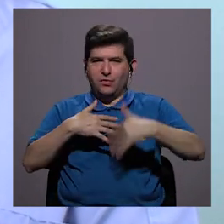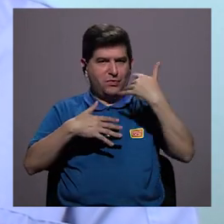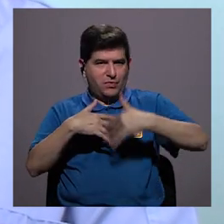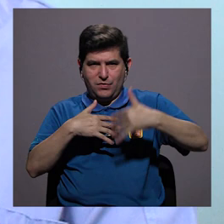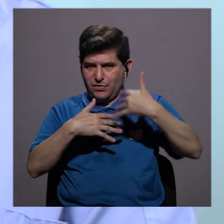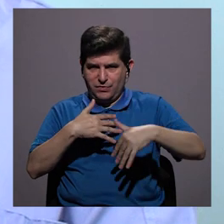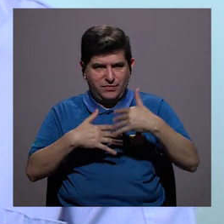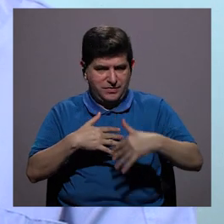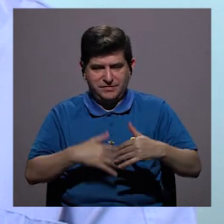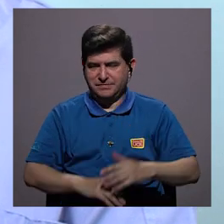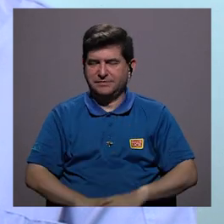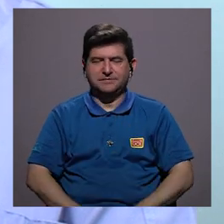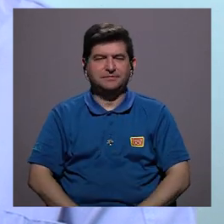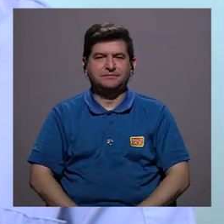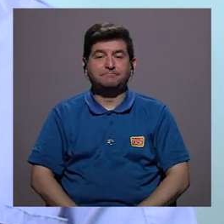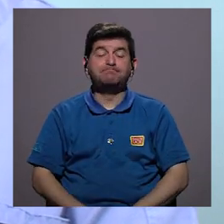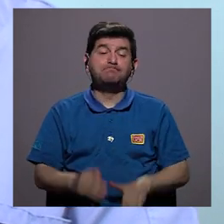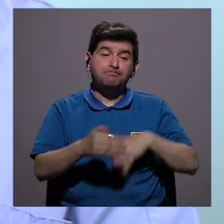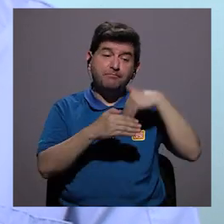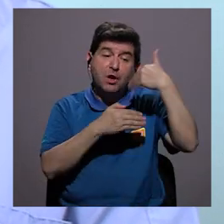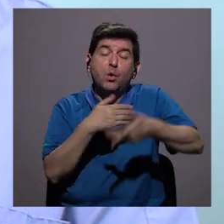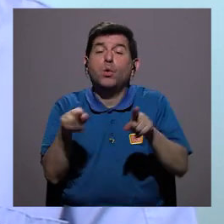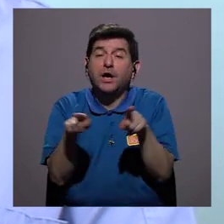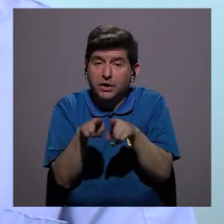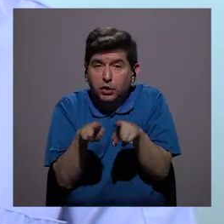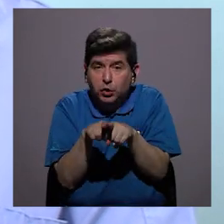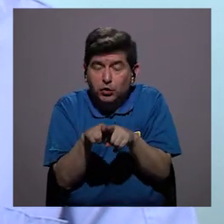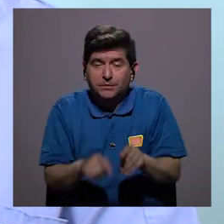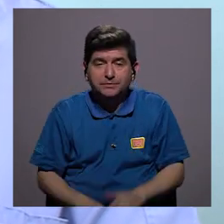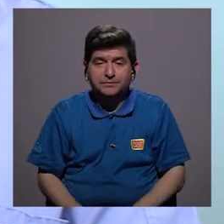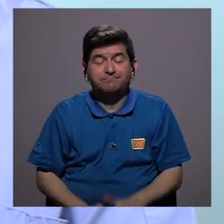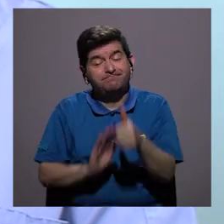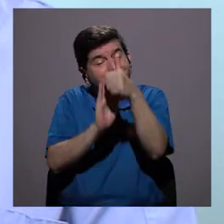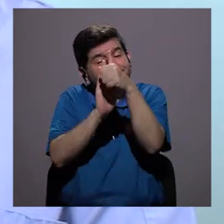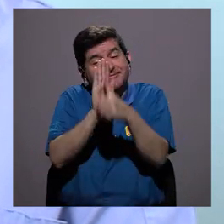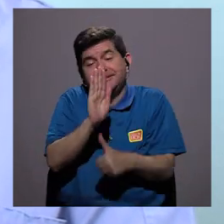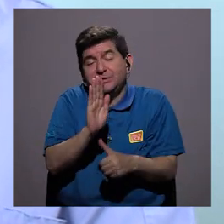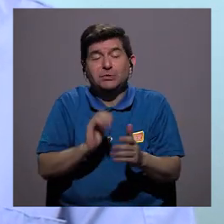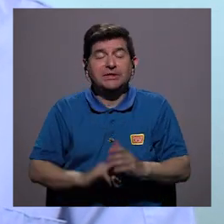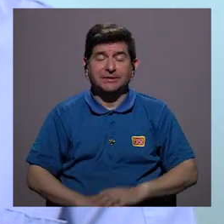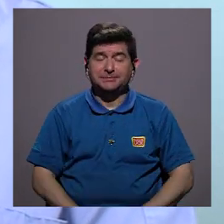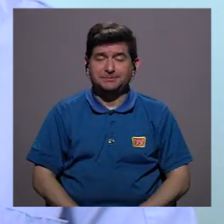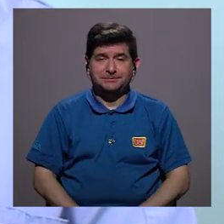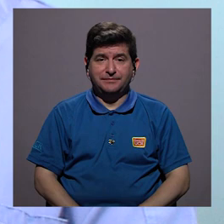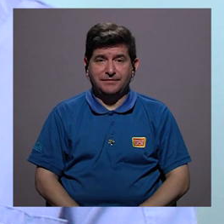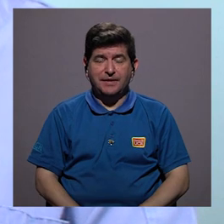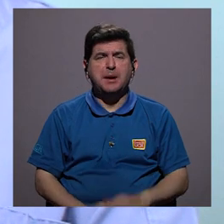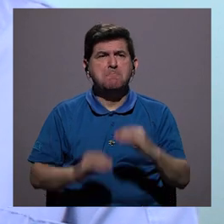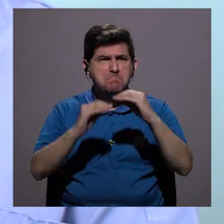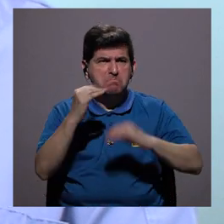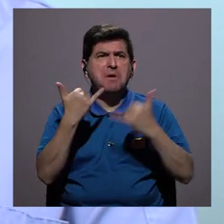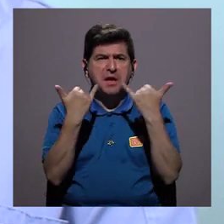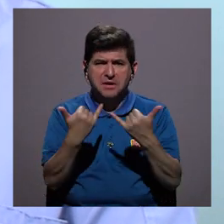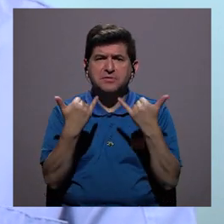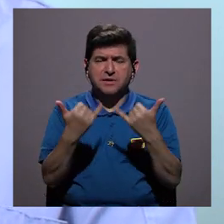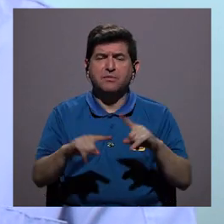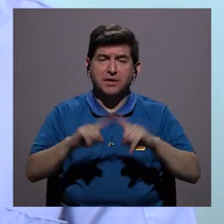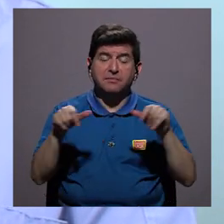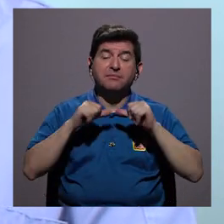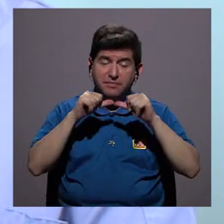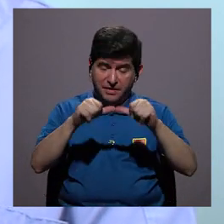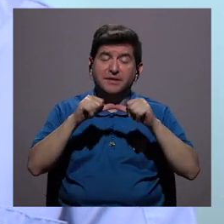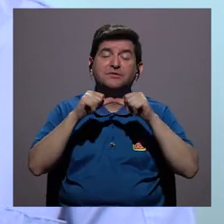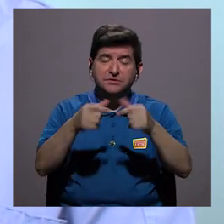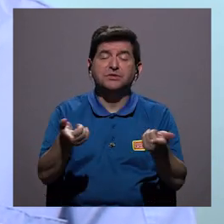hacia los sistemas superficiales. Luego existe también la cirugía abierta, ya cada vez se hace menos, pero